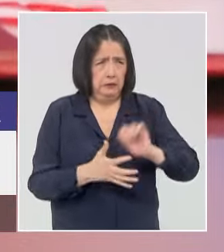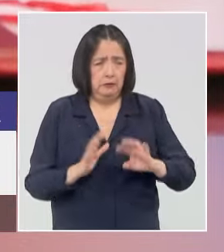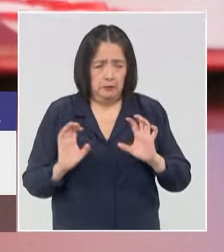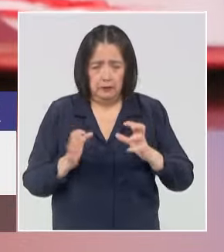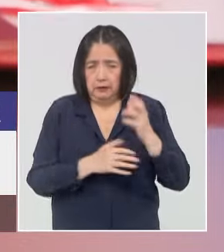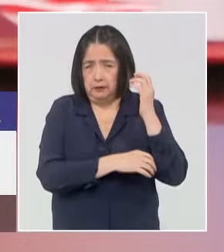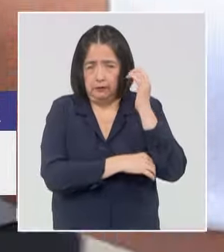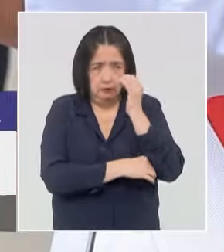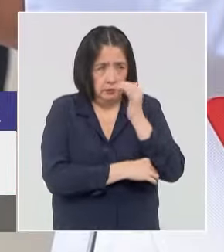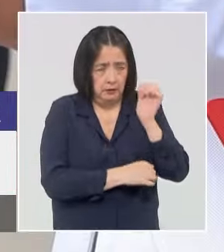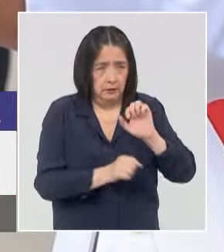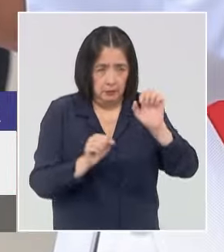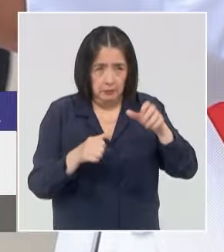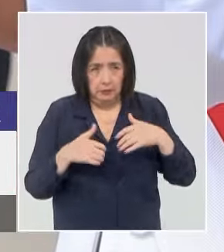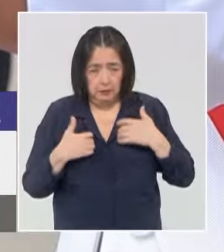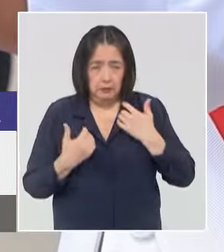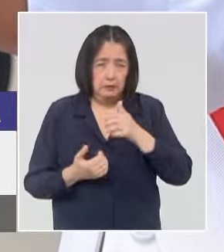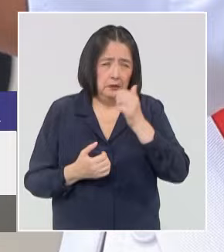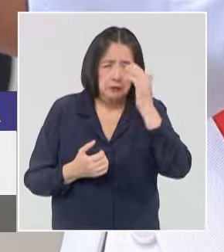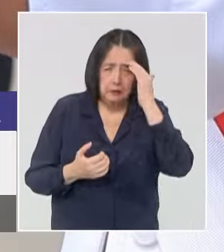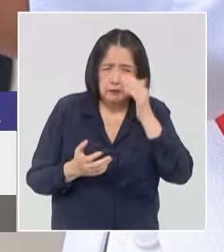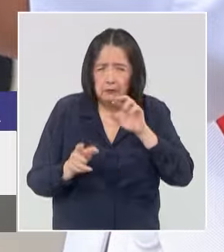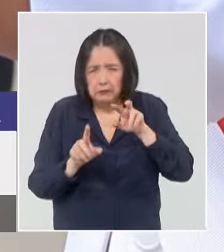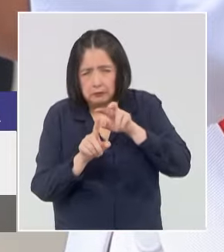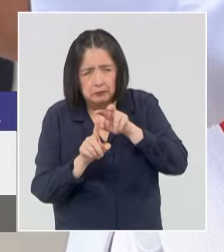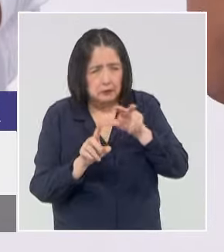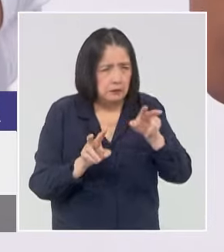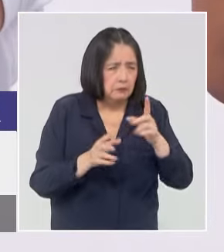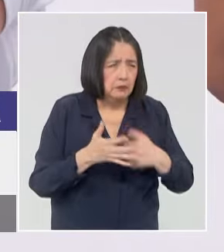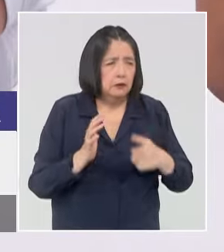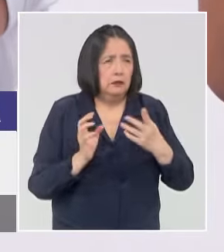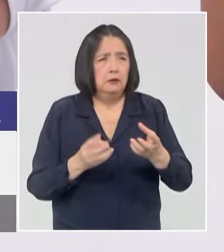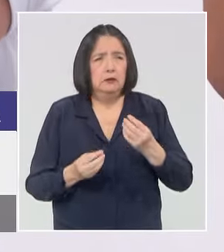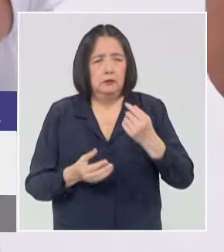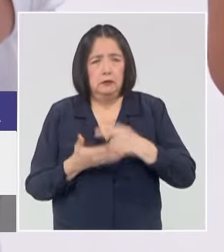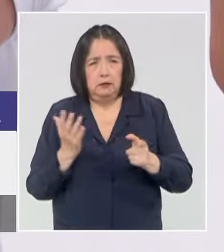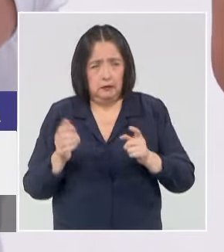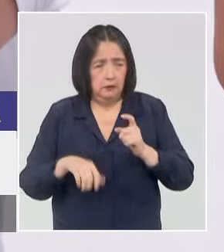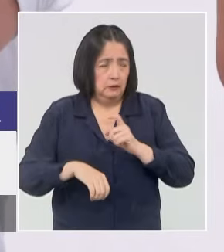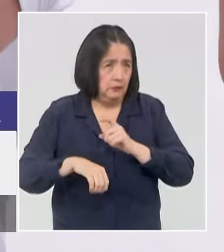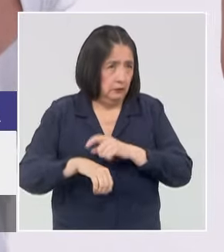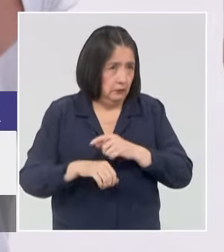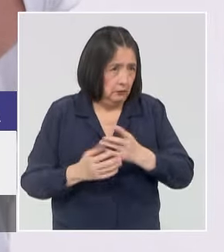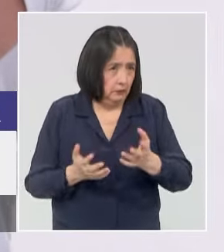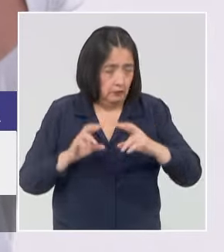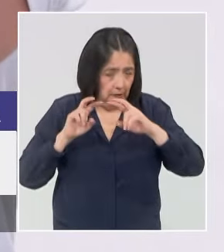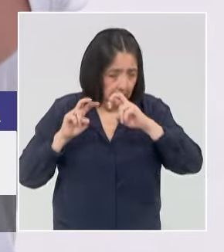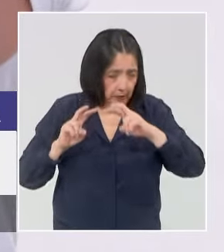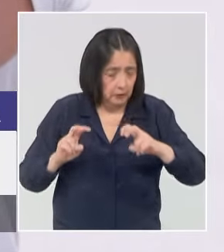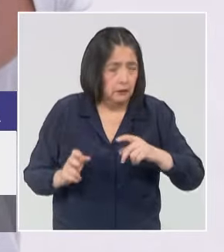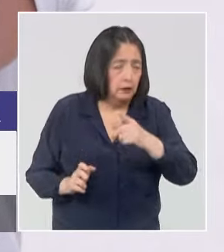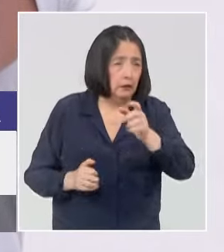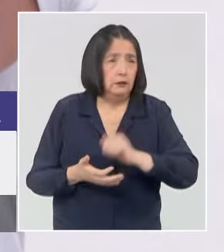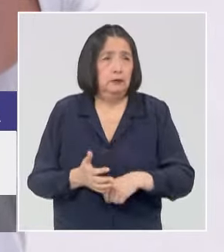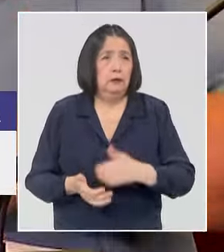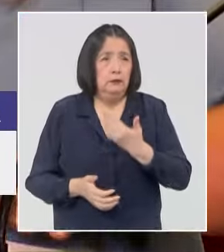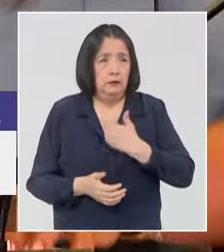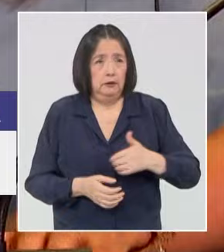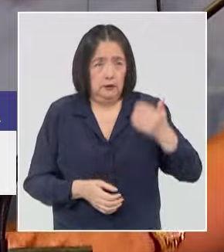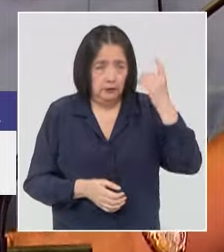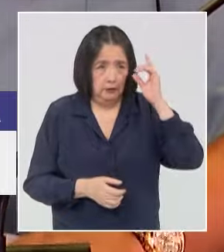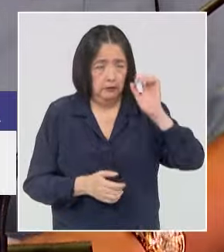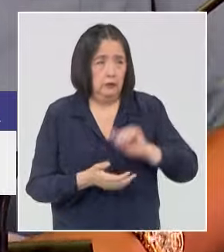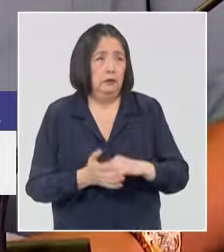Latina Noticias para poder seguir los movimientos, las novedades en torno al caso que se le sigue a la Presidenta de la República, Dina Boluarte,